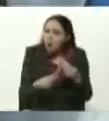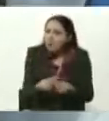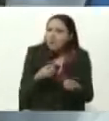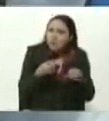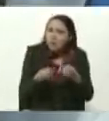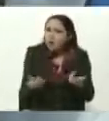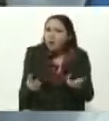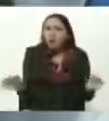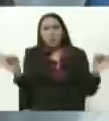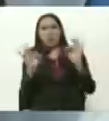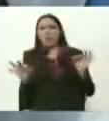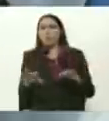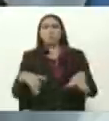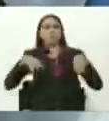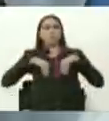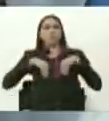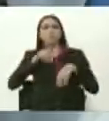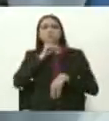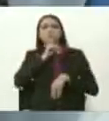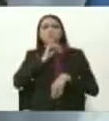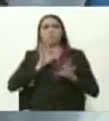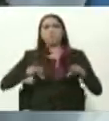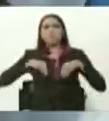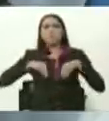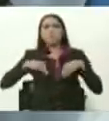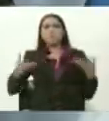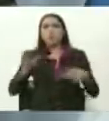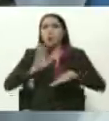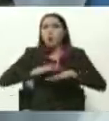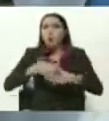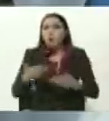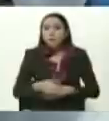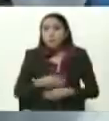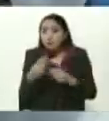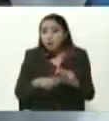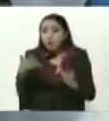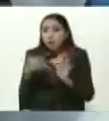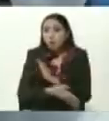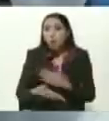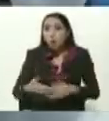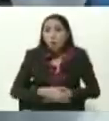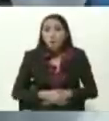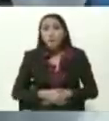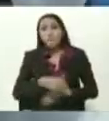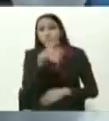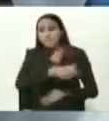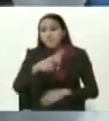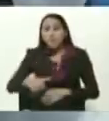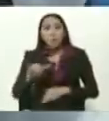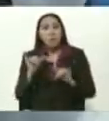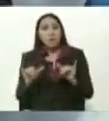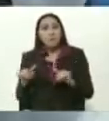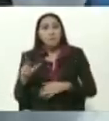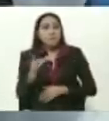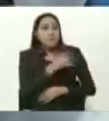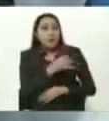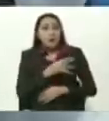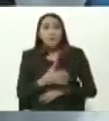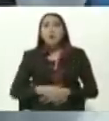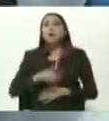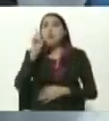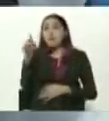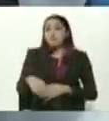esta? Nada. Porque ahí está. Si contra sus propios conciudadanos casi